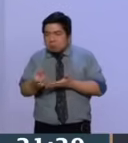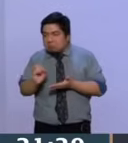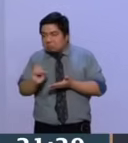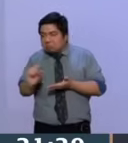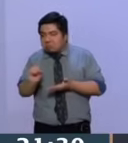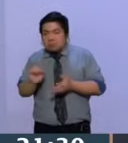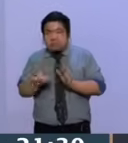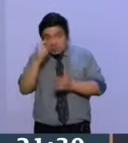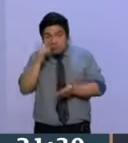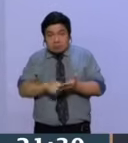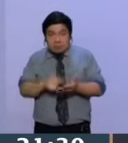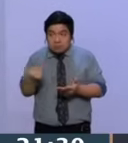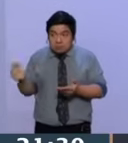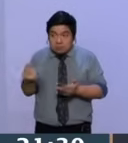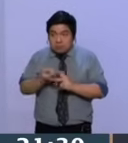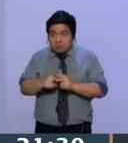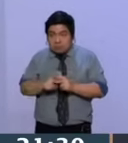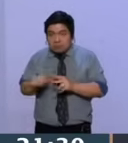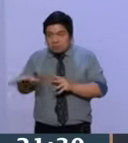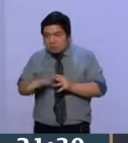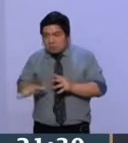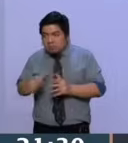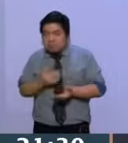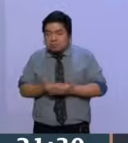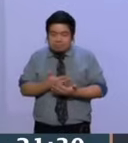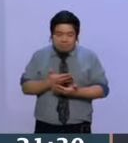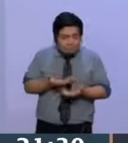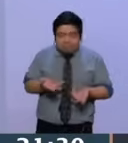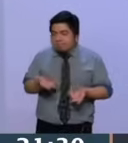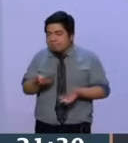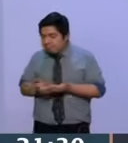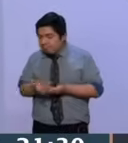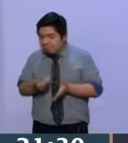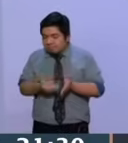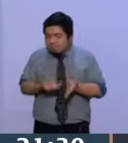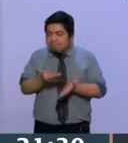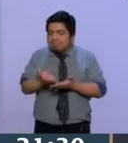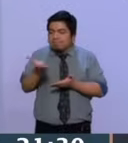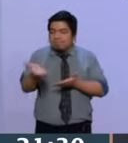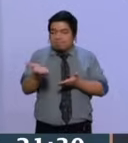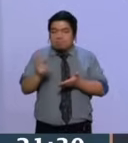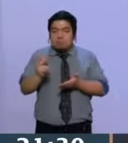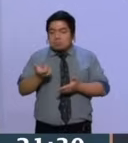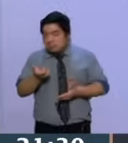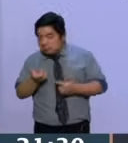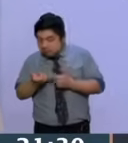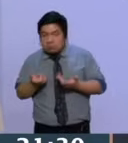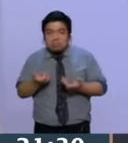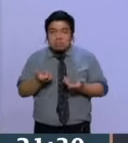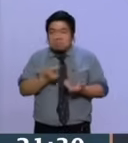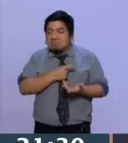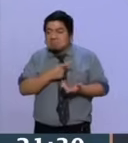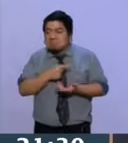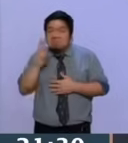que tenemos que empezar, dicen que hechos son amores, ¿no? Y que las propuestas sin presupuesto pues únicamente no